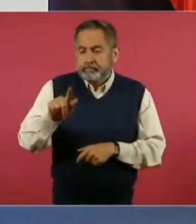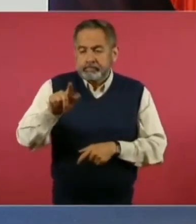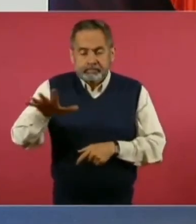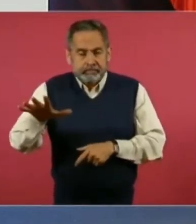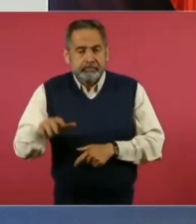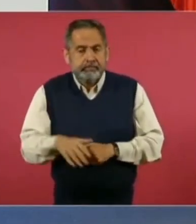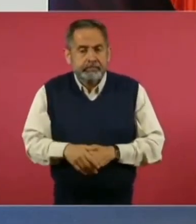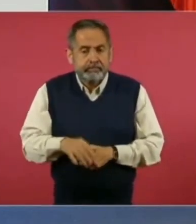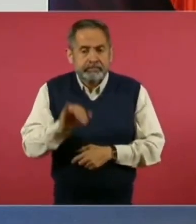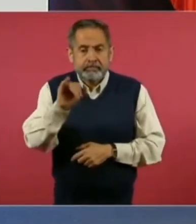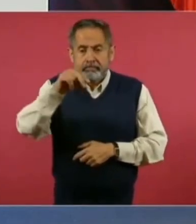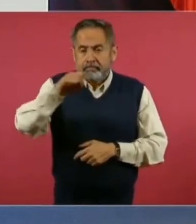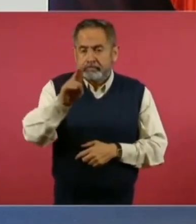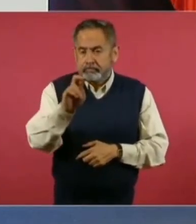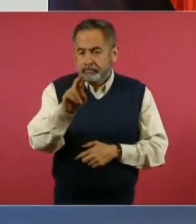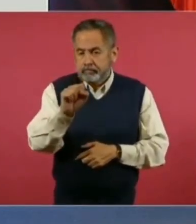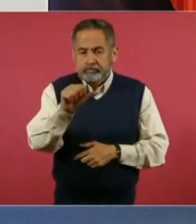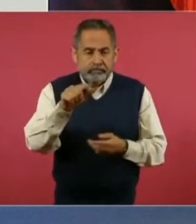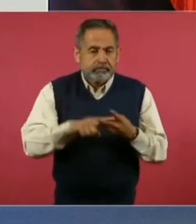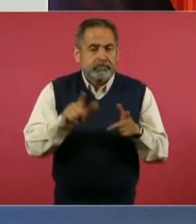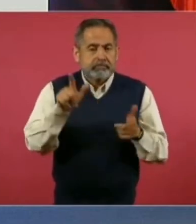7,775. Inbursa,